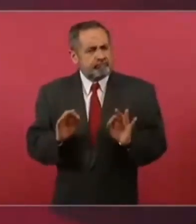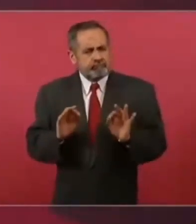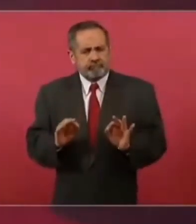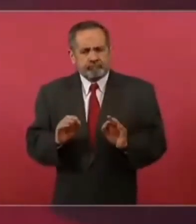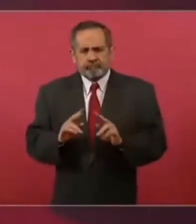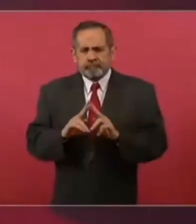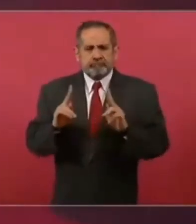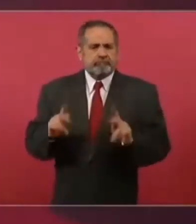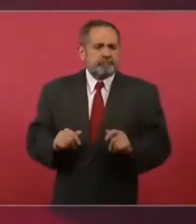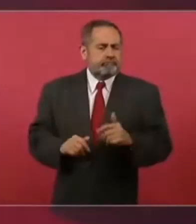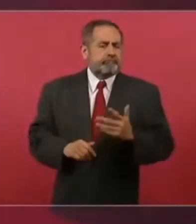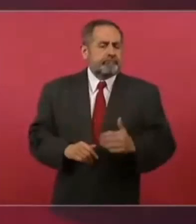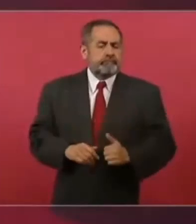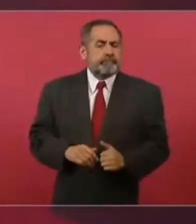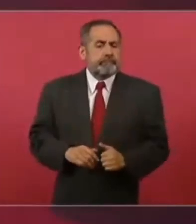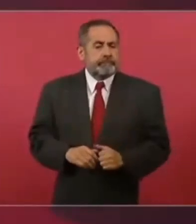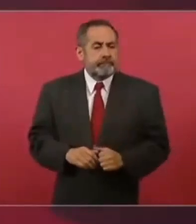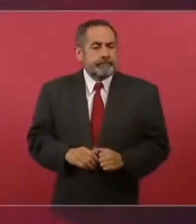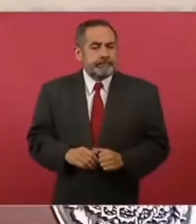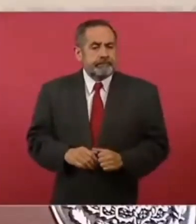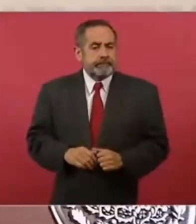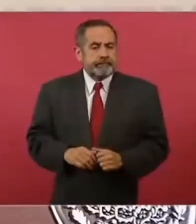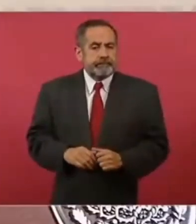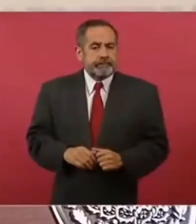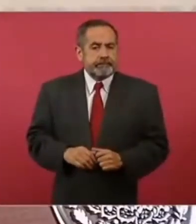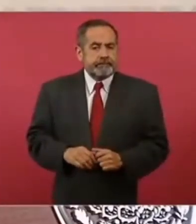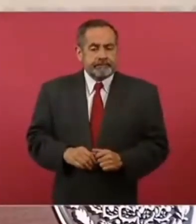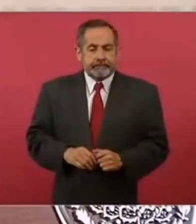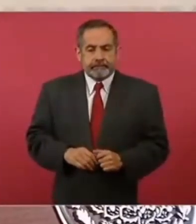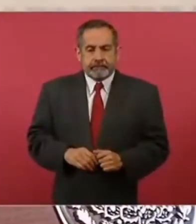también quienes